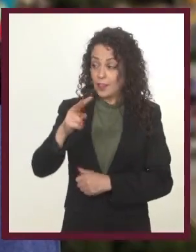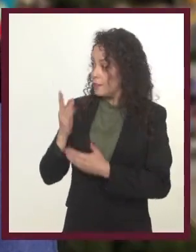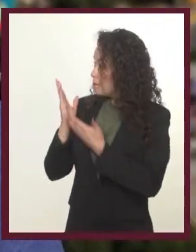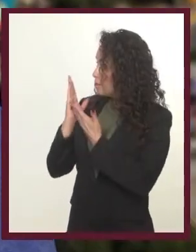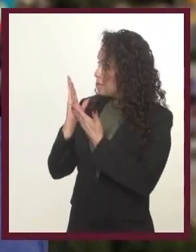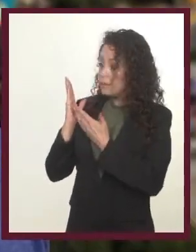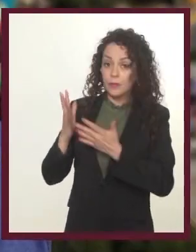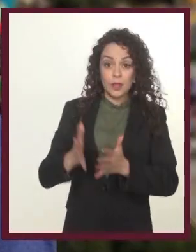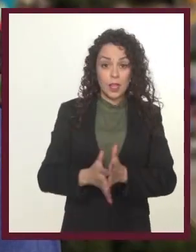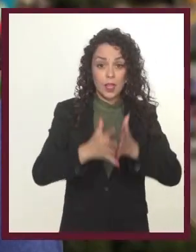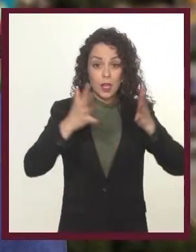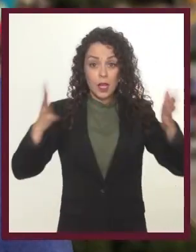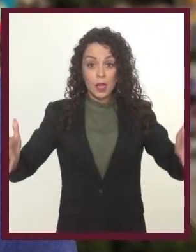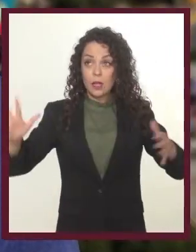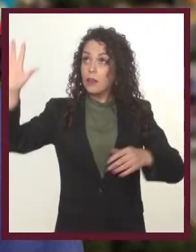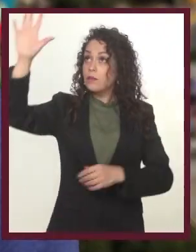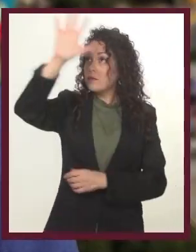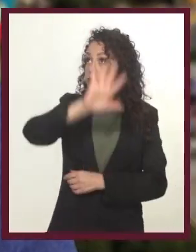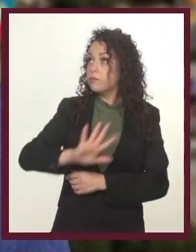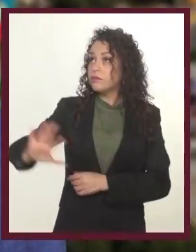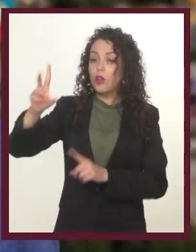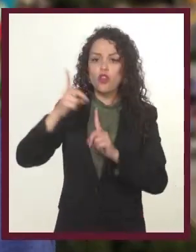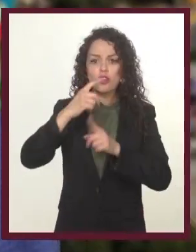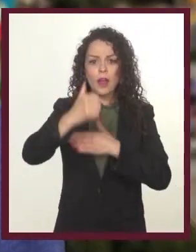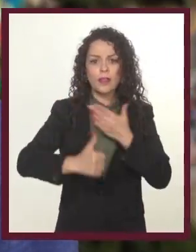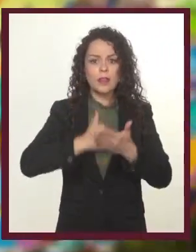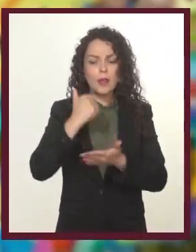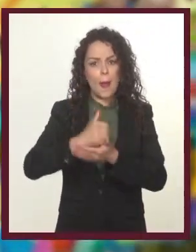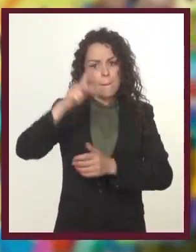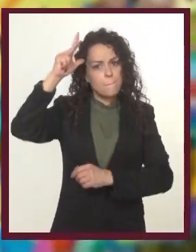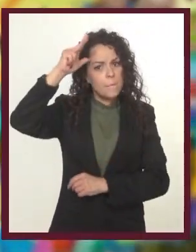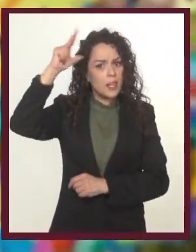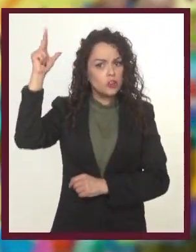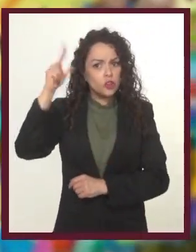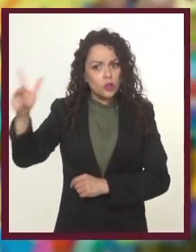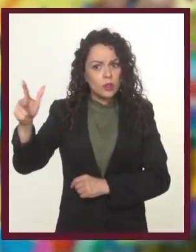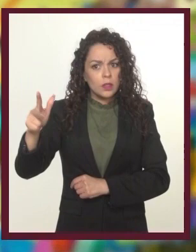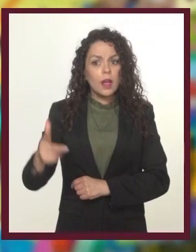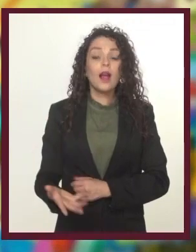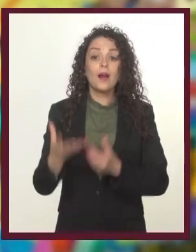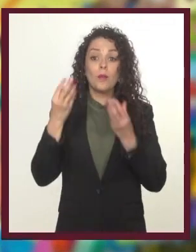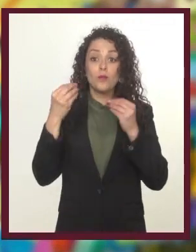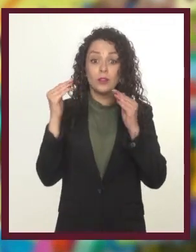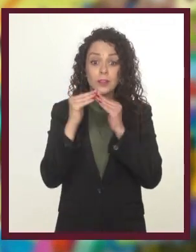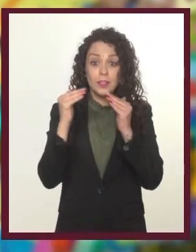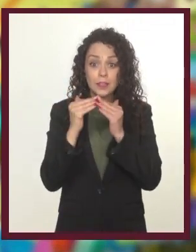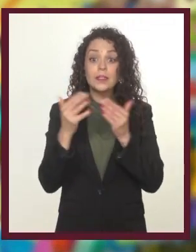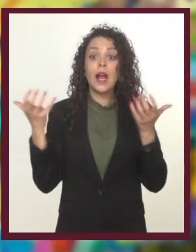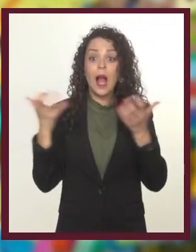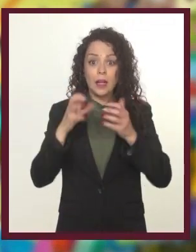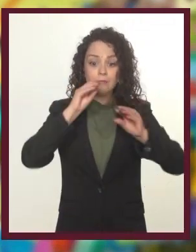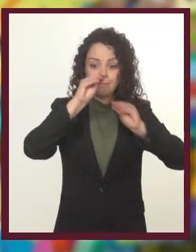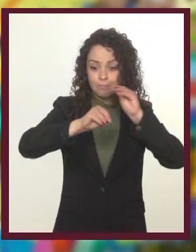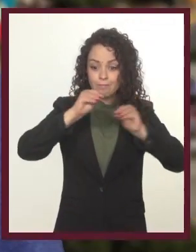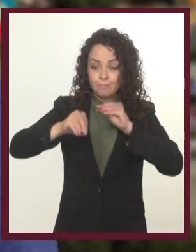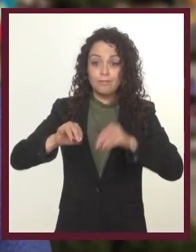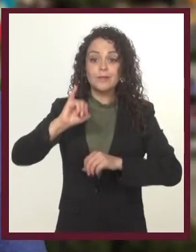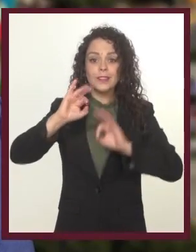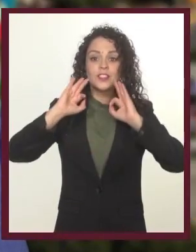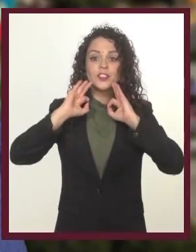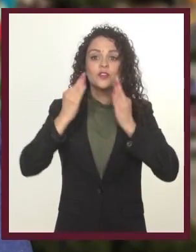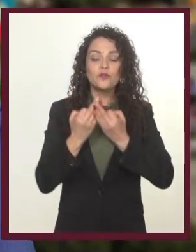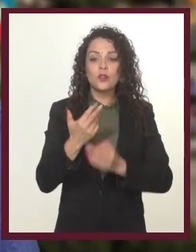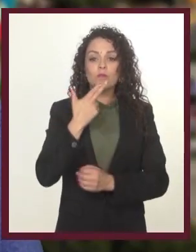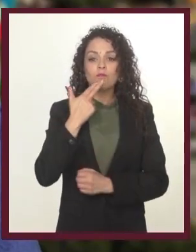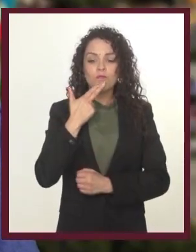Mira este gran mural en la ciudad de Pachuca, por ejemplo. Un mural hecho en las fachadas de muchas casas. Sí, es